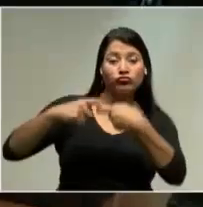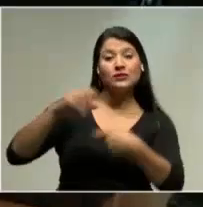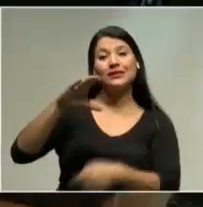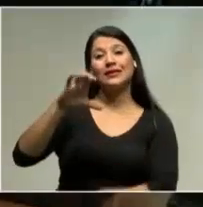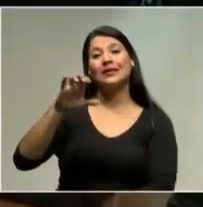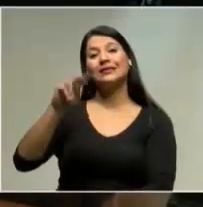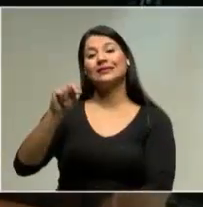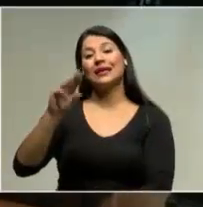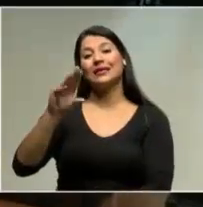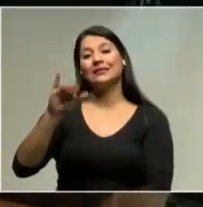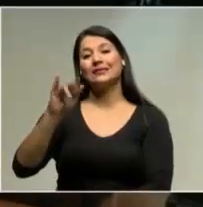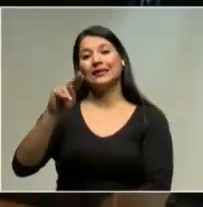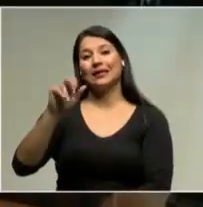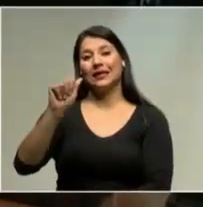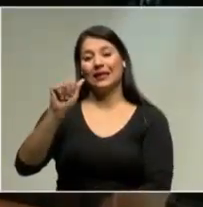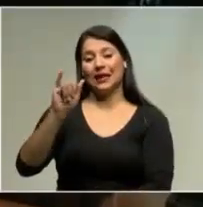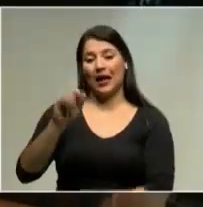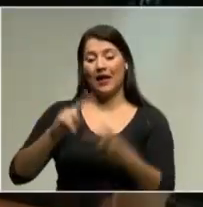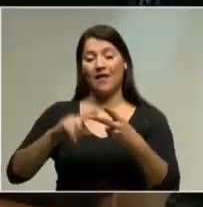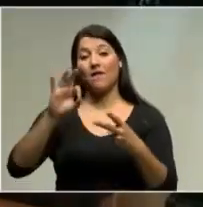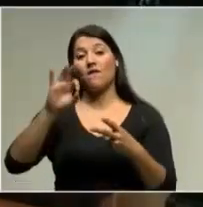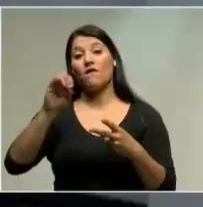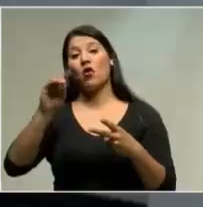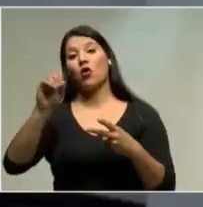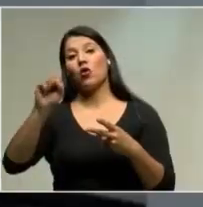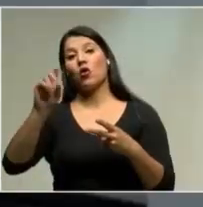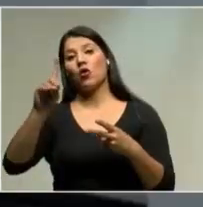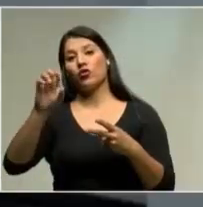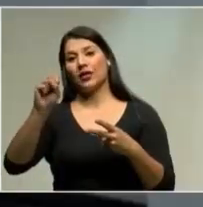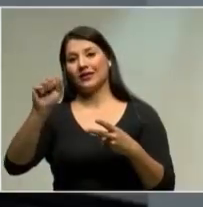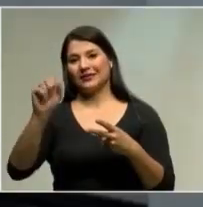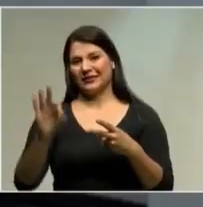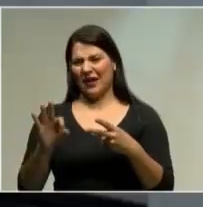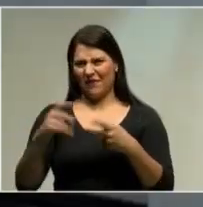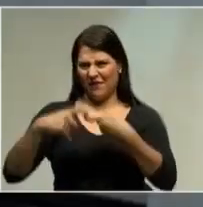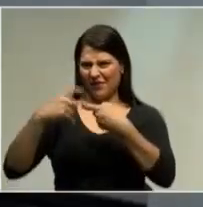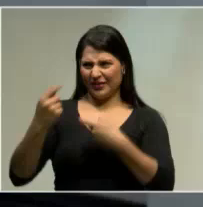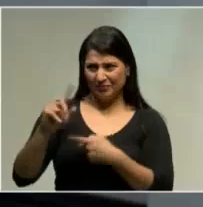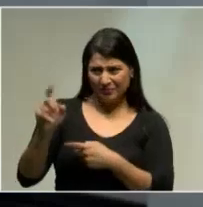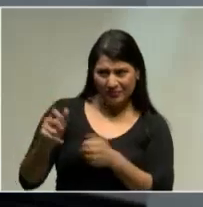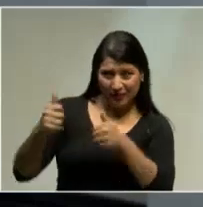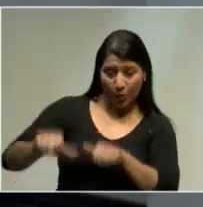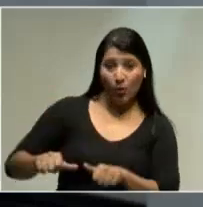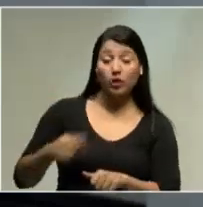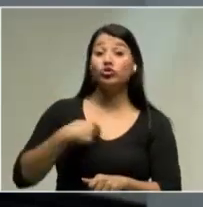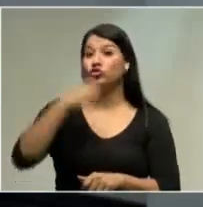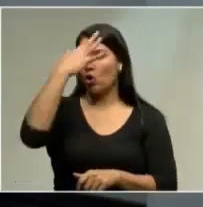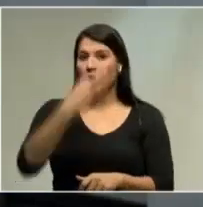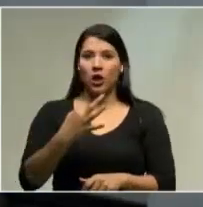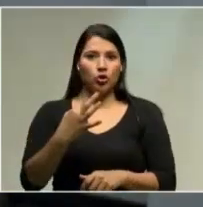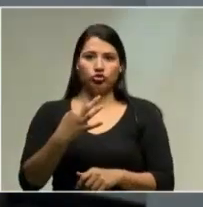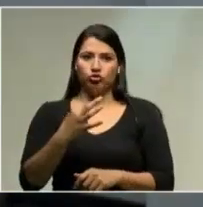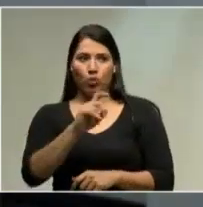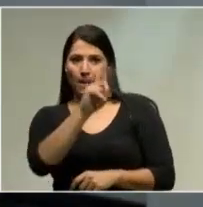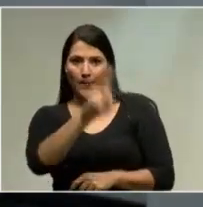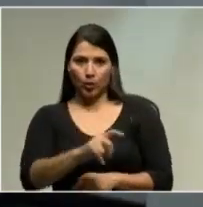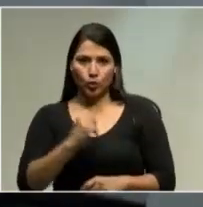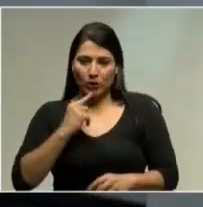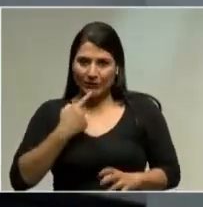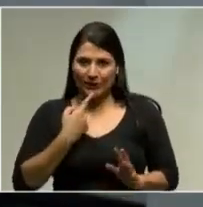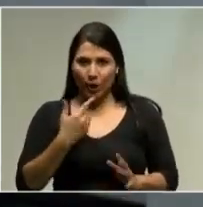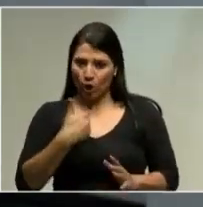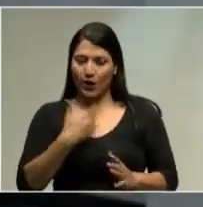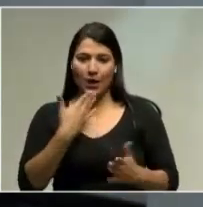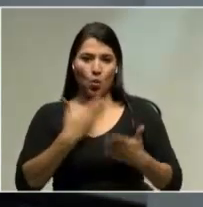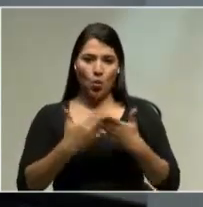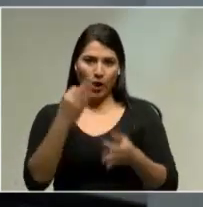Fondo Social Migratorio y Especial Migratorio. Creo que es una consulta muy seria y muy bien fundamentada, y aunque